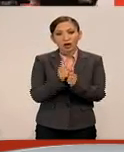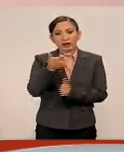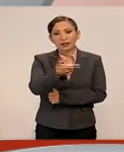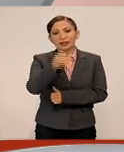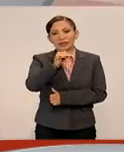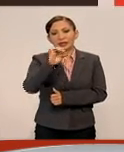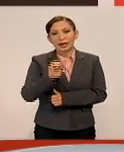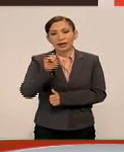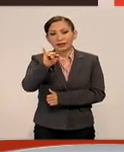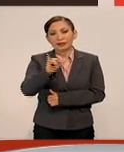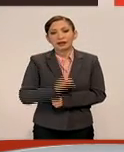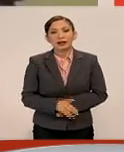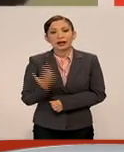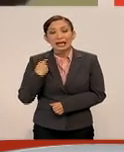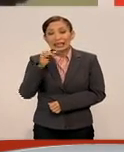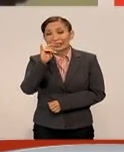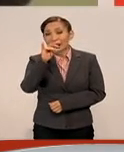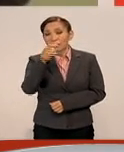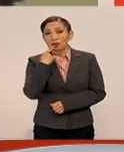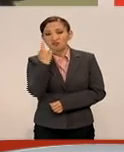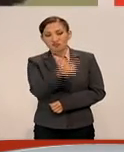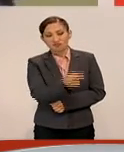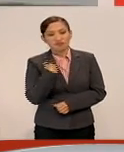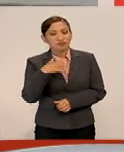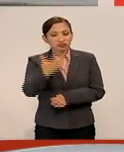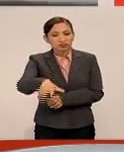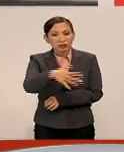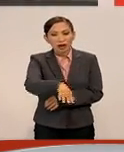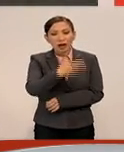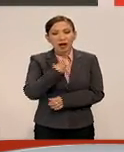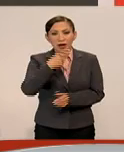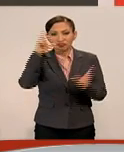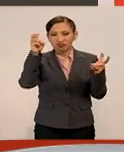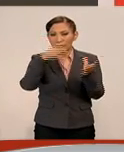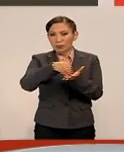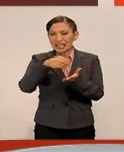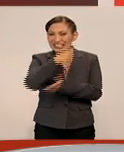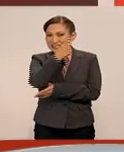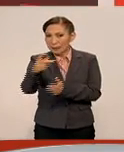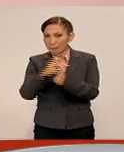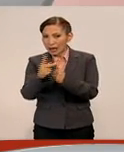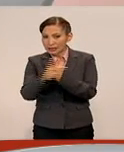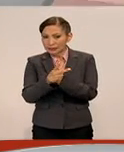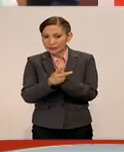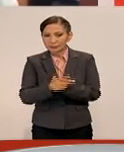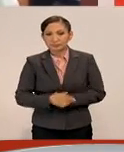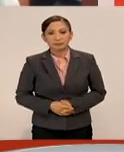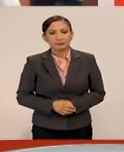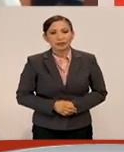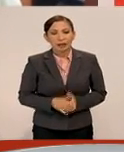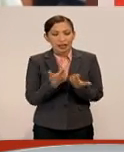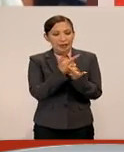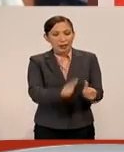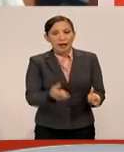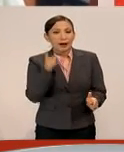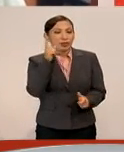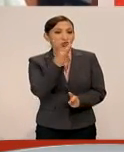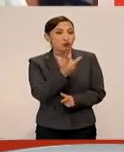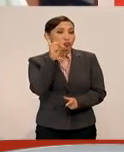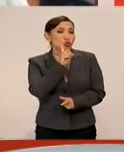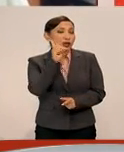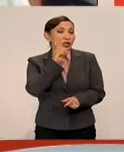GIEI. La Interpol emite ficha roja para buscar a los porquis en más de 100 países. Liberan a dos